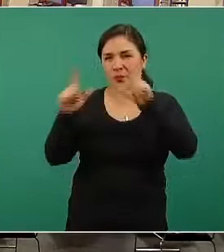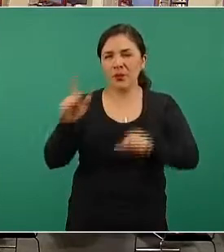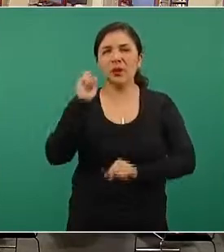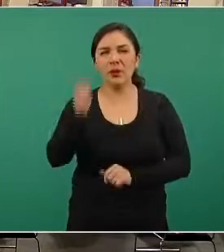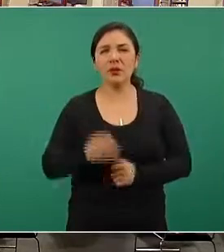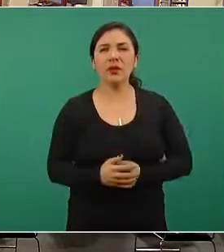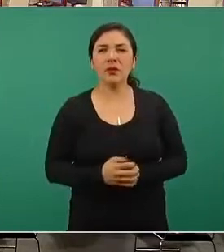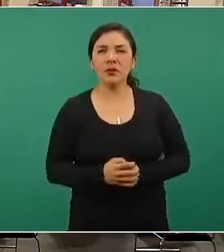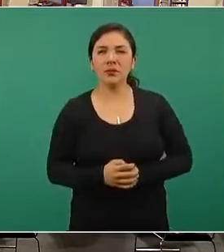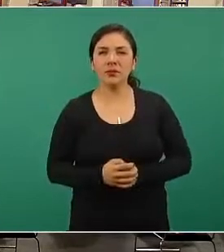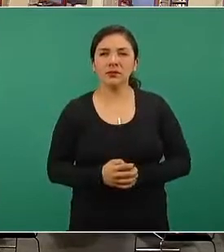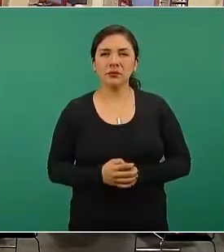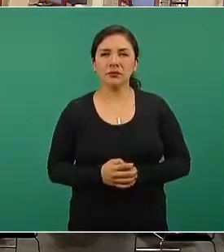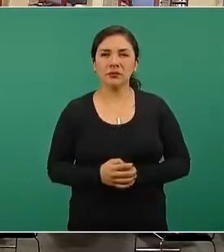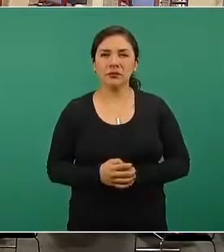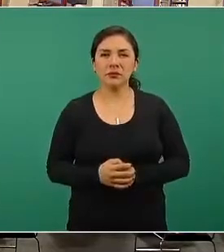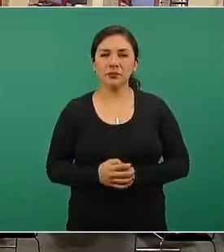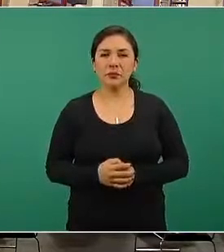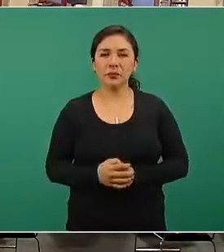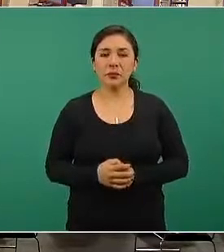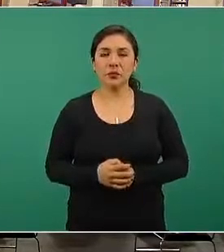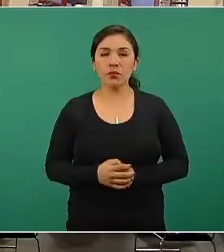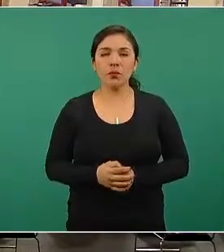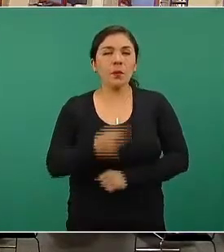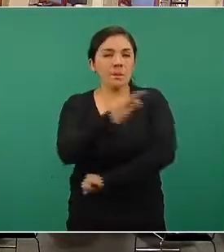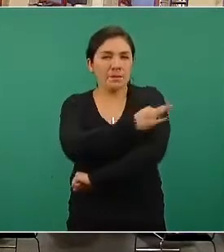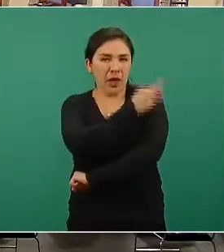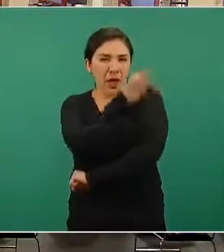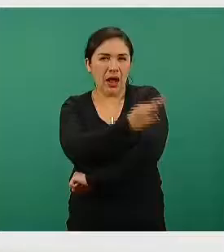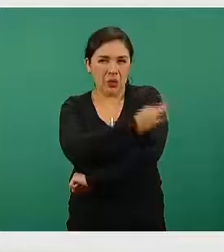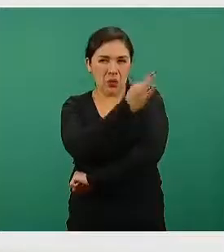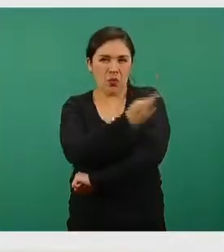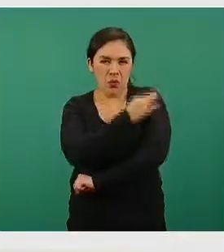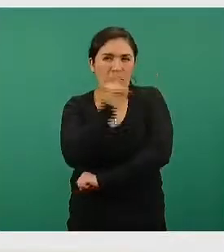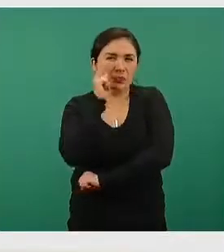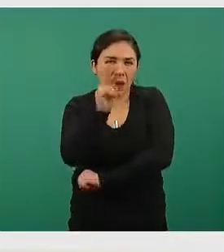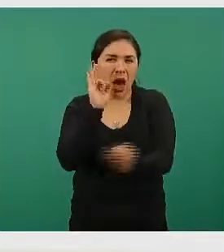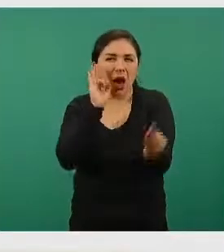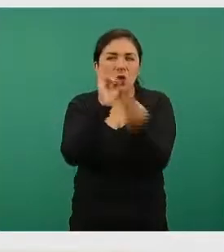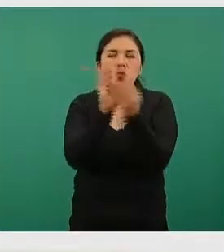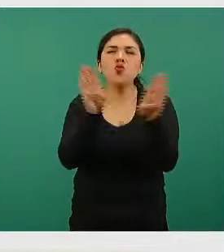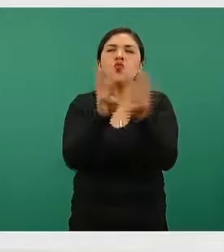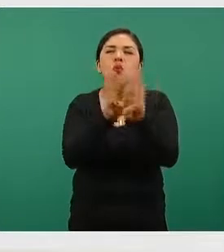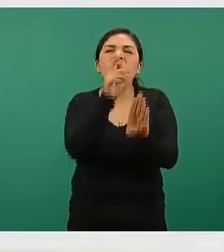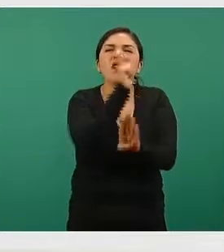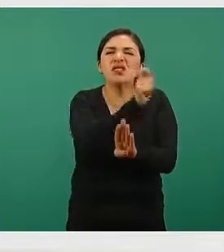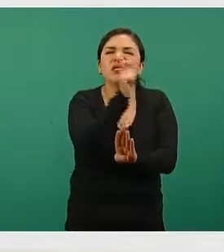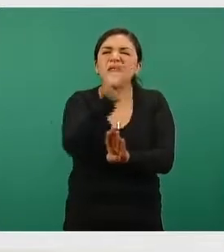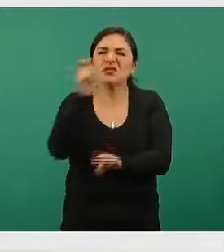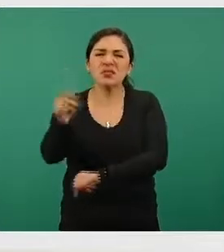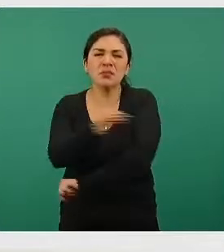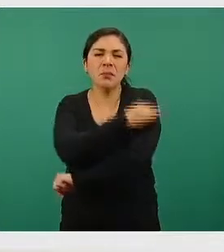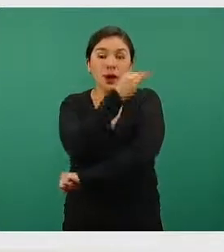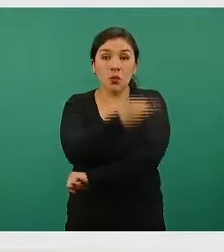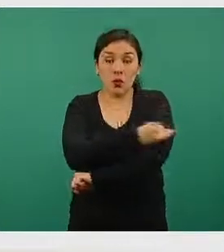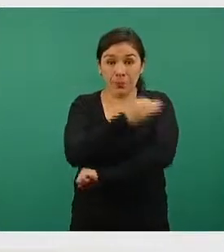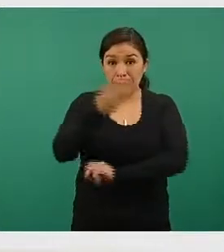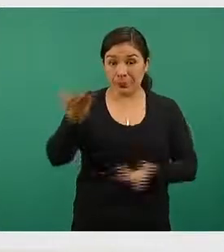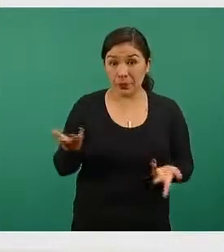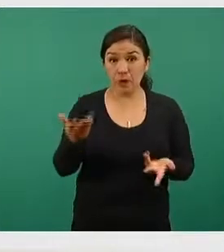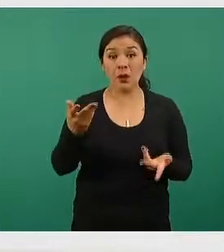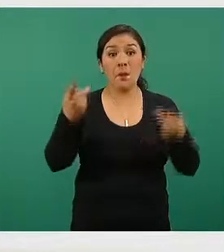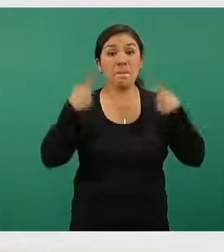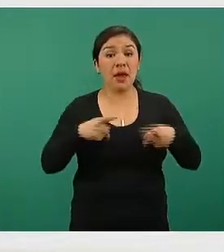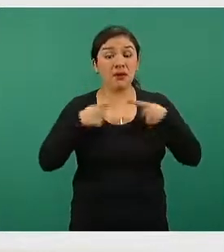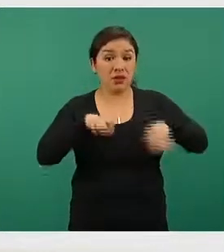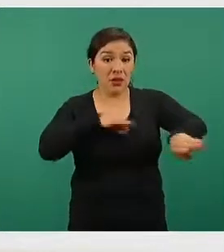entonces el desagregado de esa totalidad de dosis entre los diferentes grupos que hasta el momento las han recibido. Para efectos de